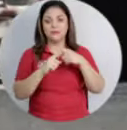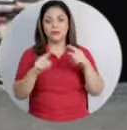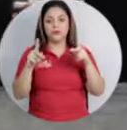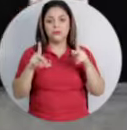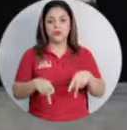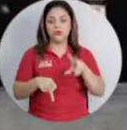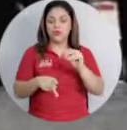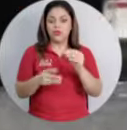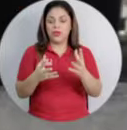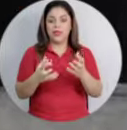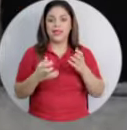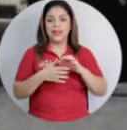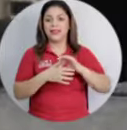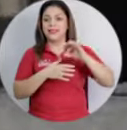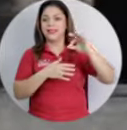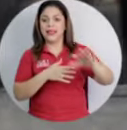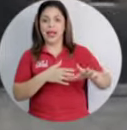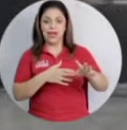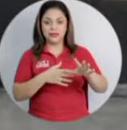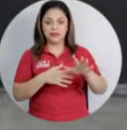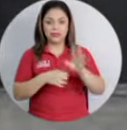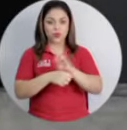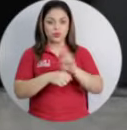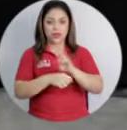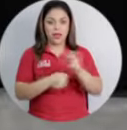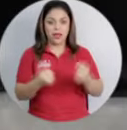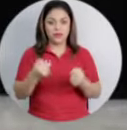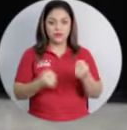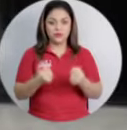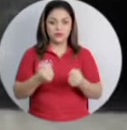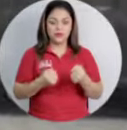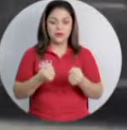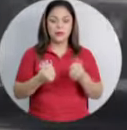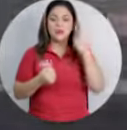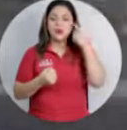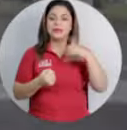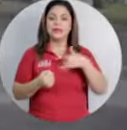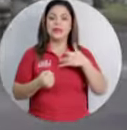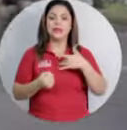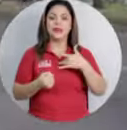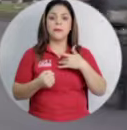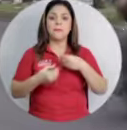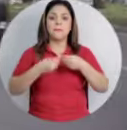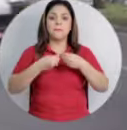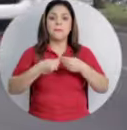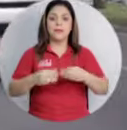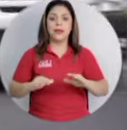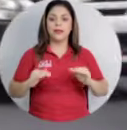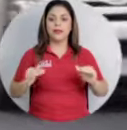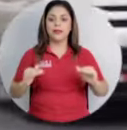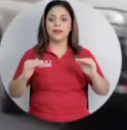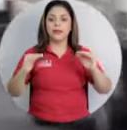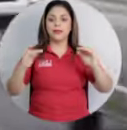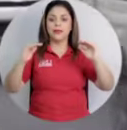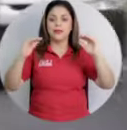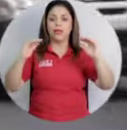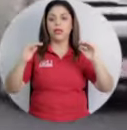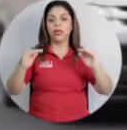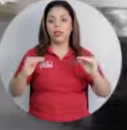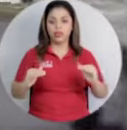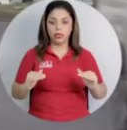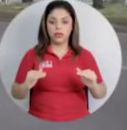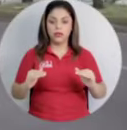de utilizar el instrumento porque siente que pierde estatus. Es más, y por eso la diferencia entre necesidad